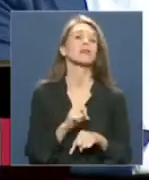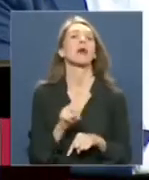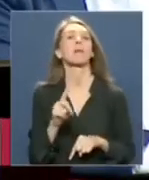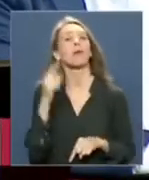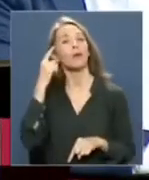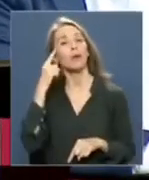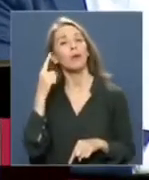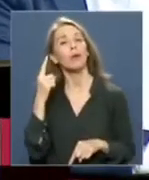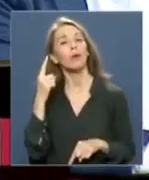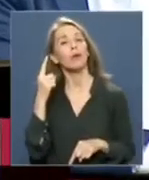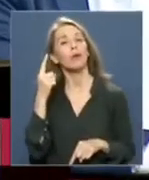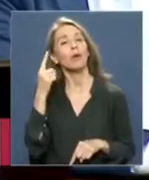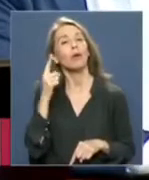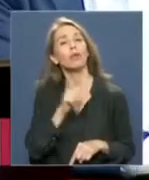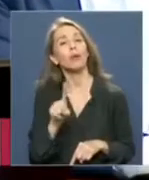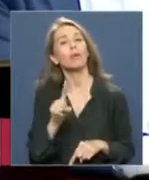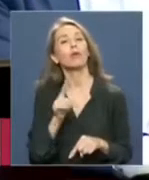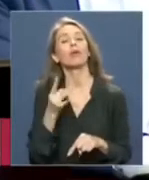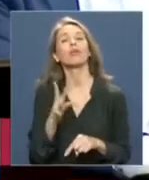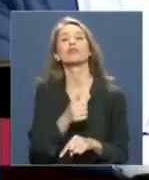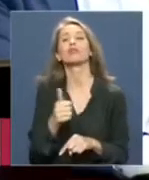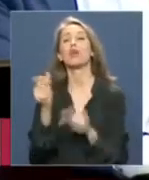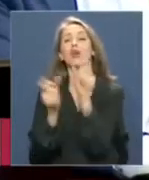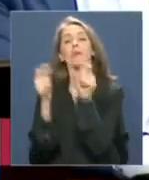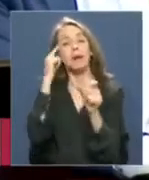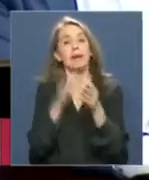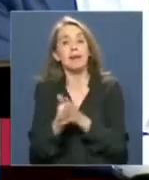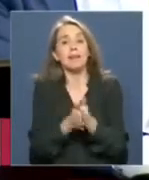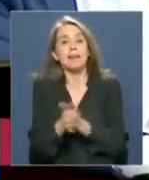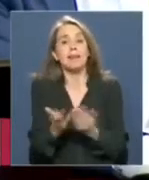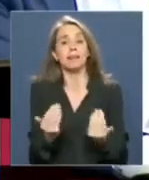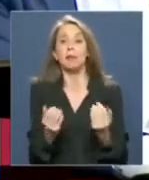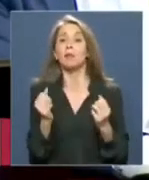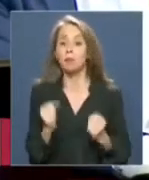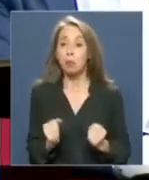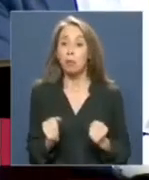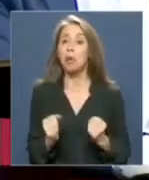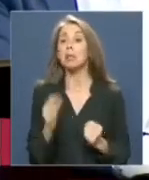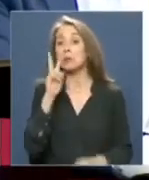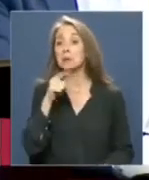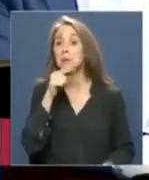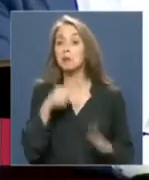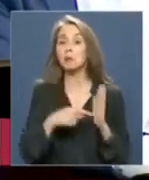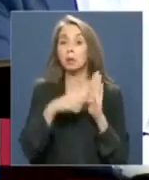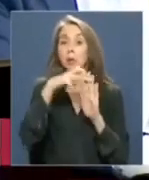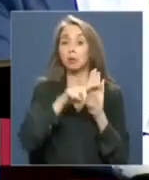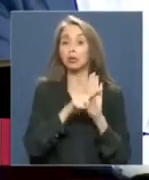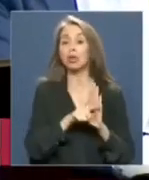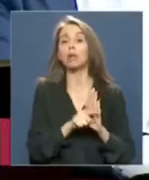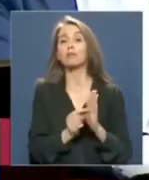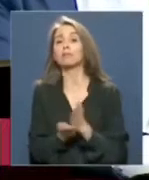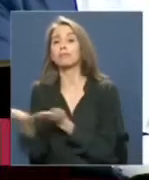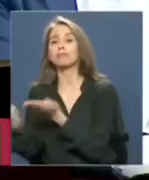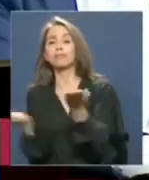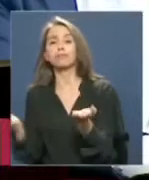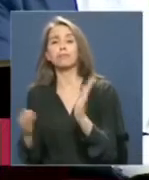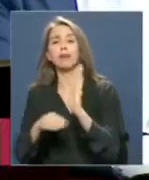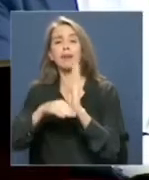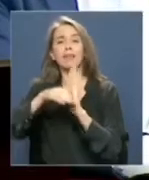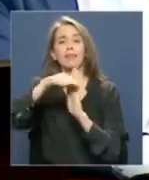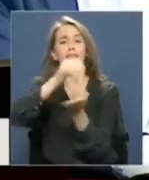generar solamente expectativas. Sin duda que podemos perfeccionar el proyecto en los trámites que vienen. Yo creo que hay que mirarlo con una